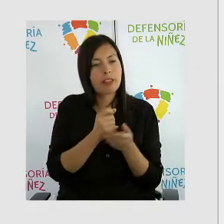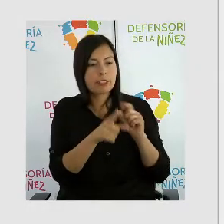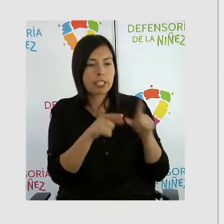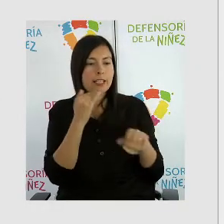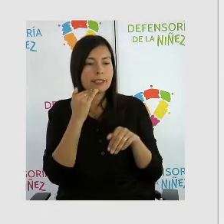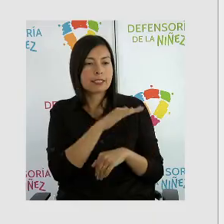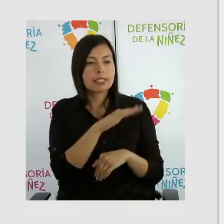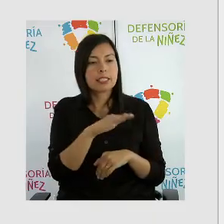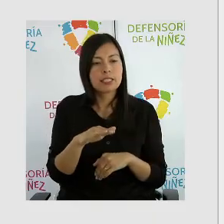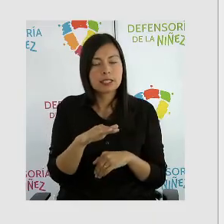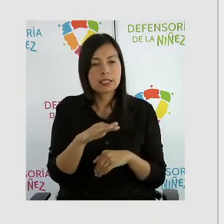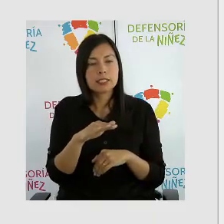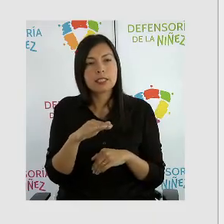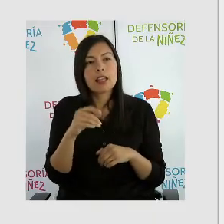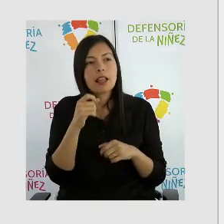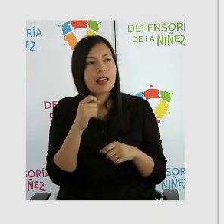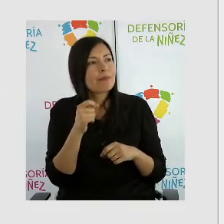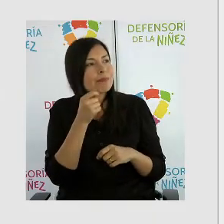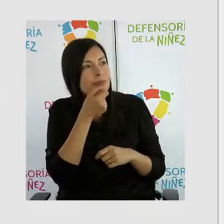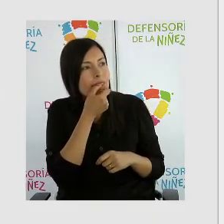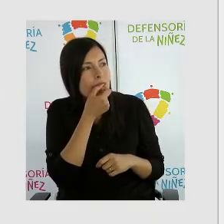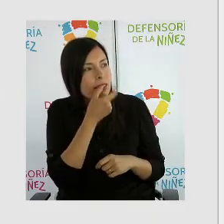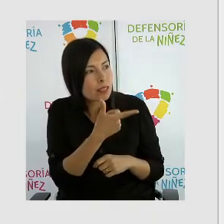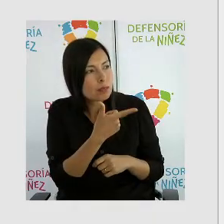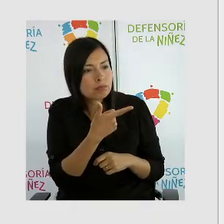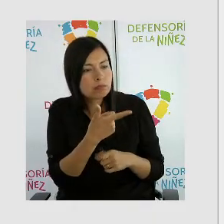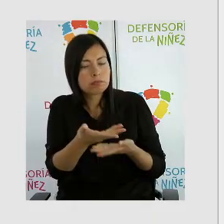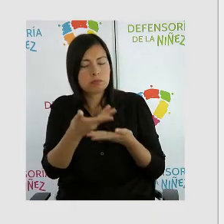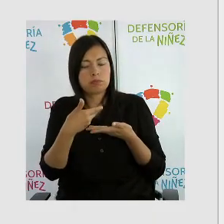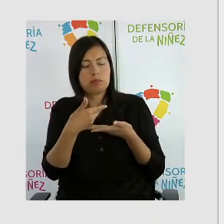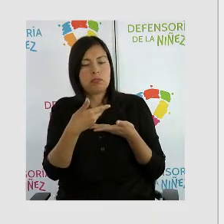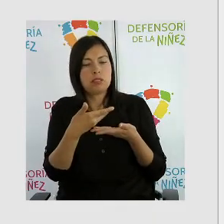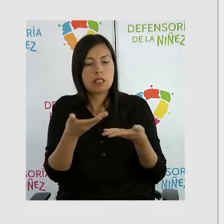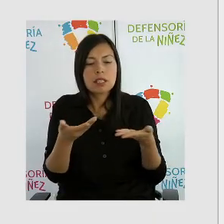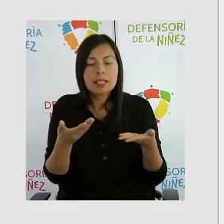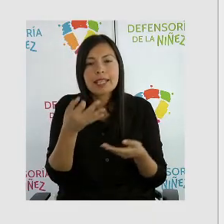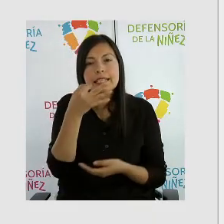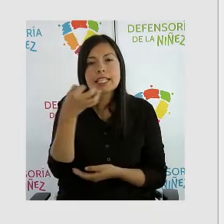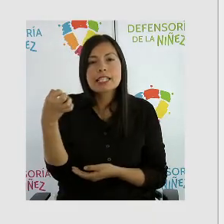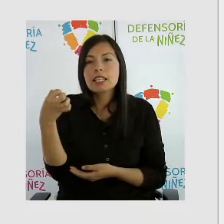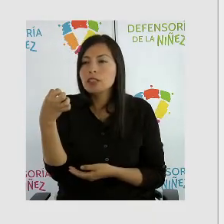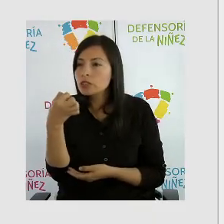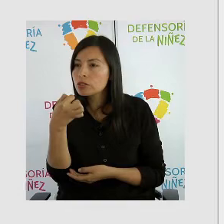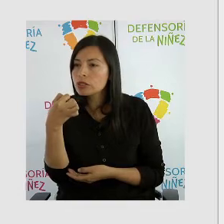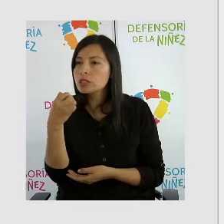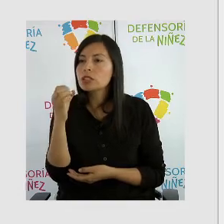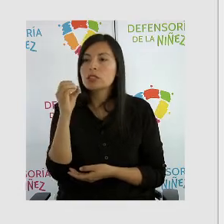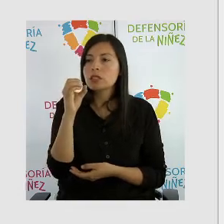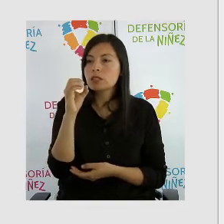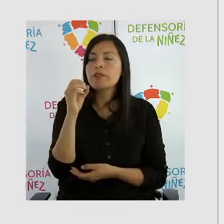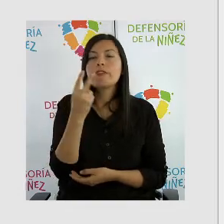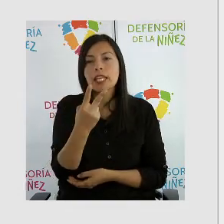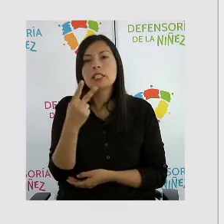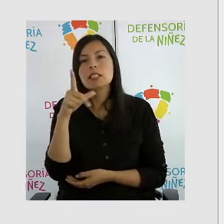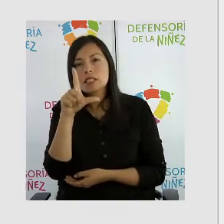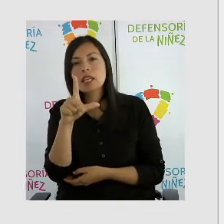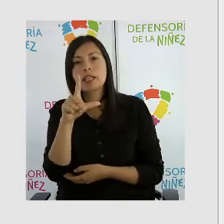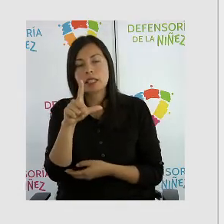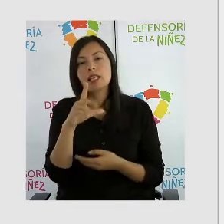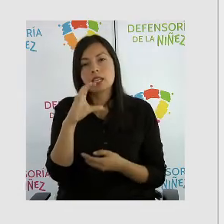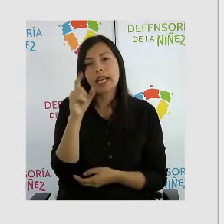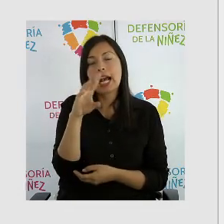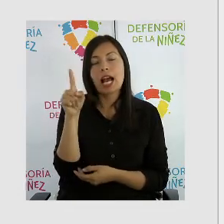la denuncia de 327 casos que involucran la vulneración a derechos fundamentales de niños, niñas y adolescentes.